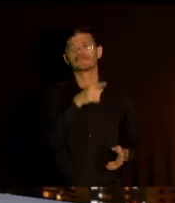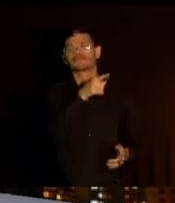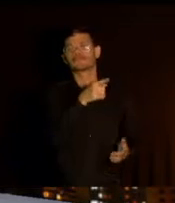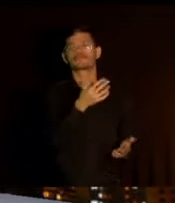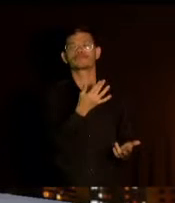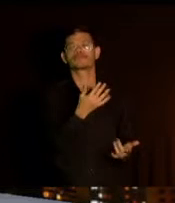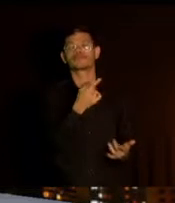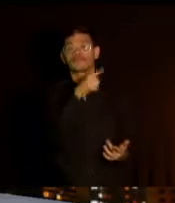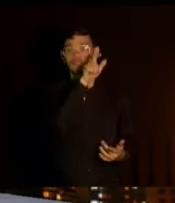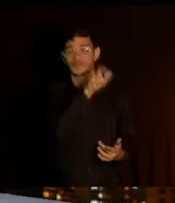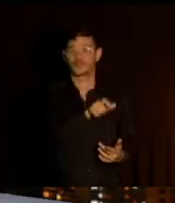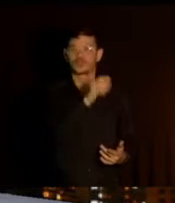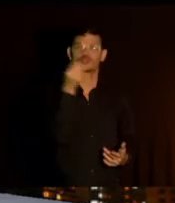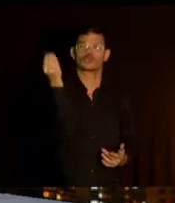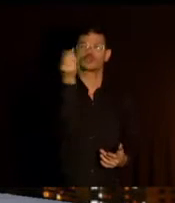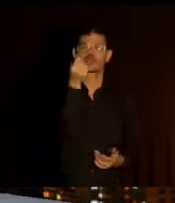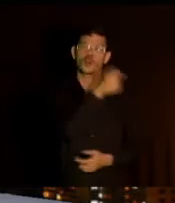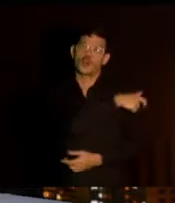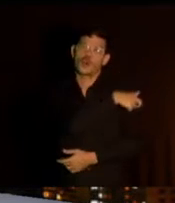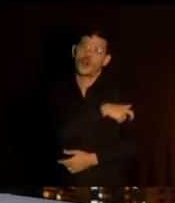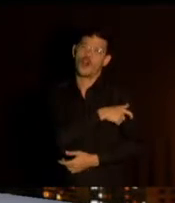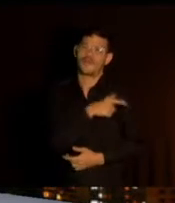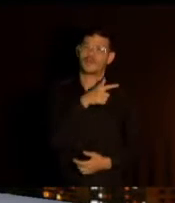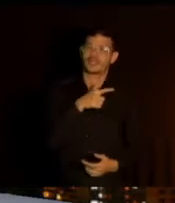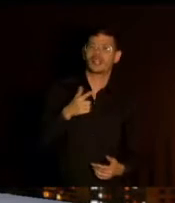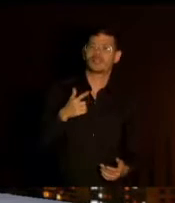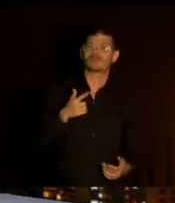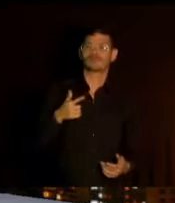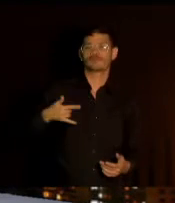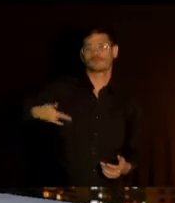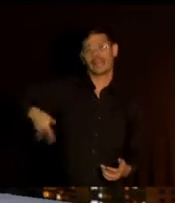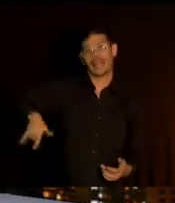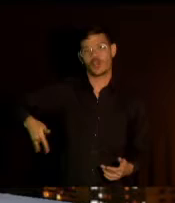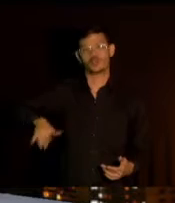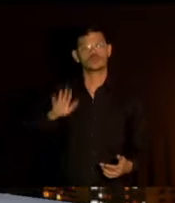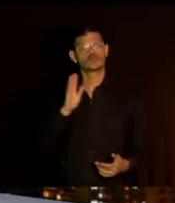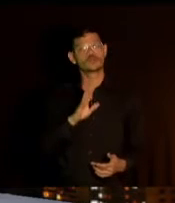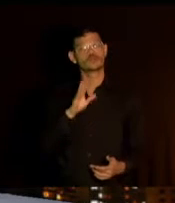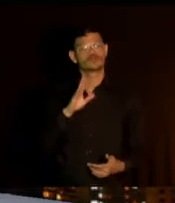el miembro del comité ejecutivo del Comité Paralímpico de las